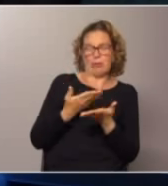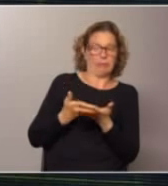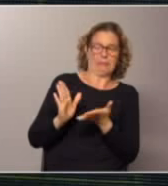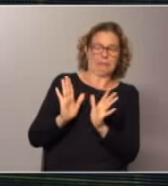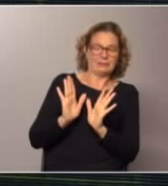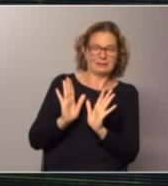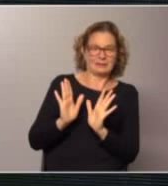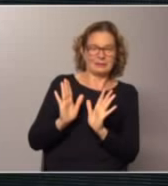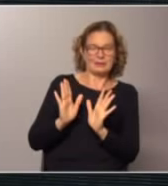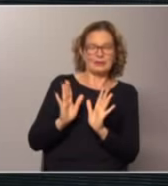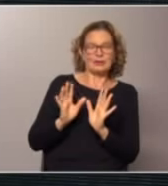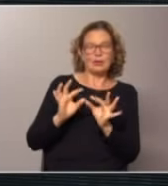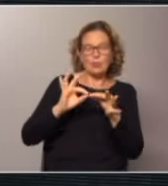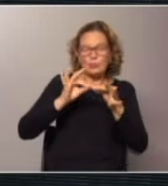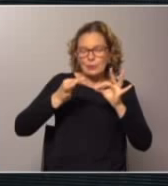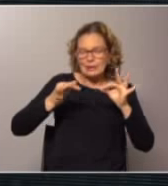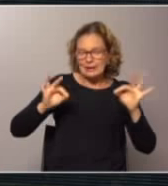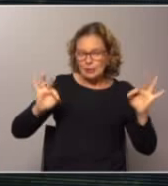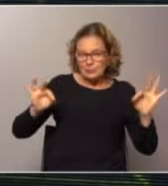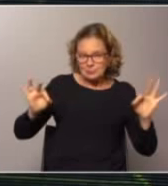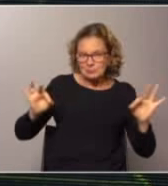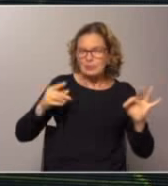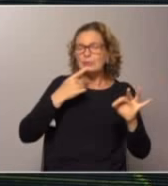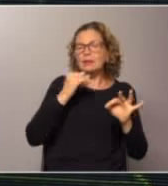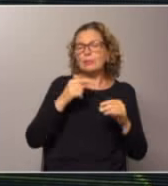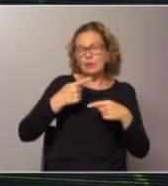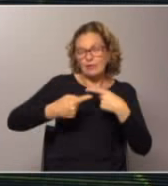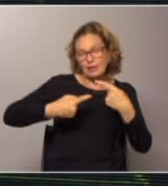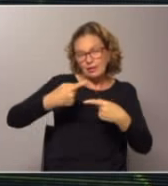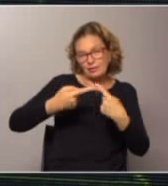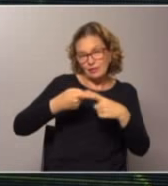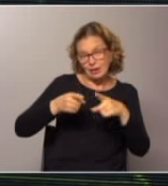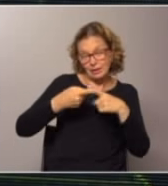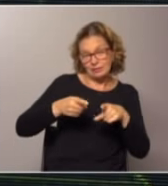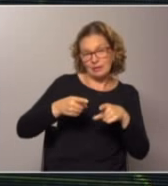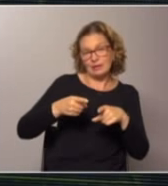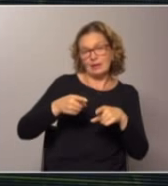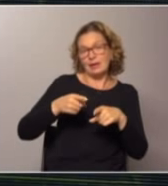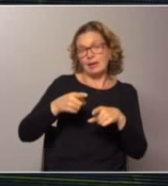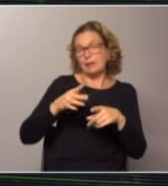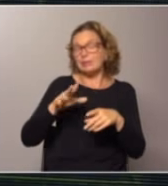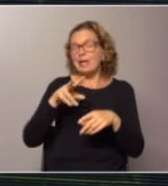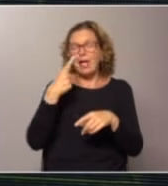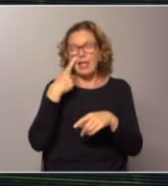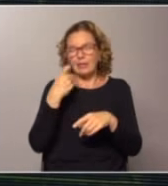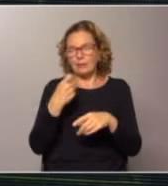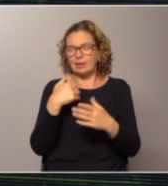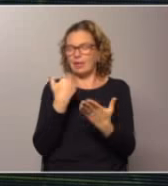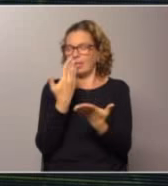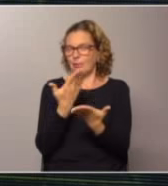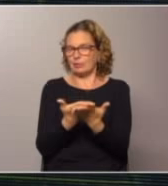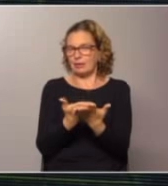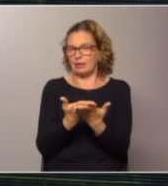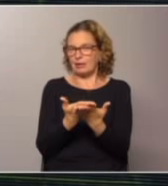de hay un hilo conductor en donde varios procesos varias decisiones varias señales demostraron que